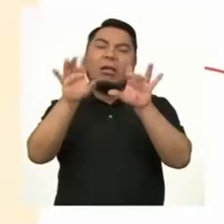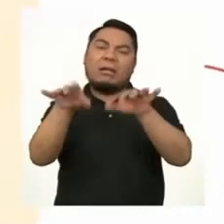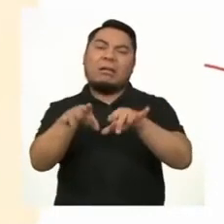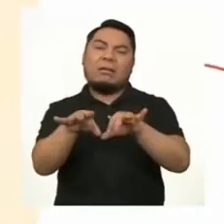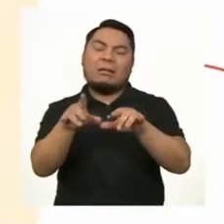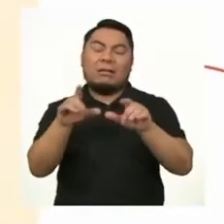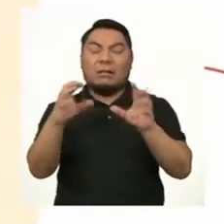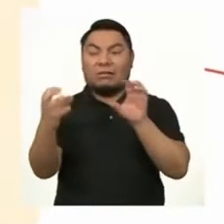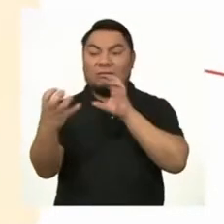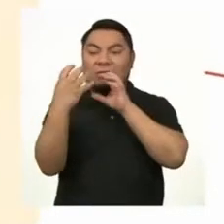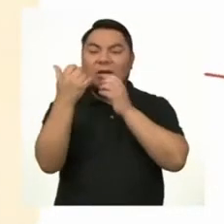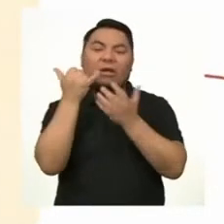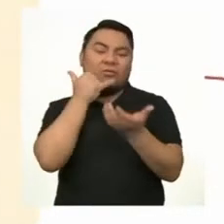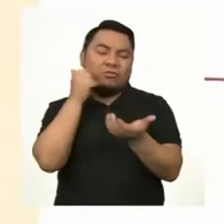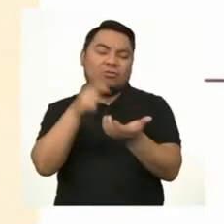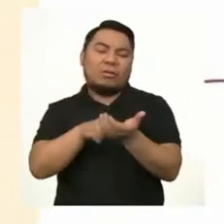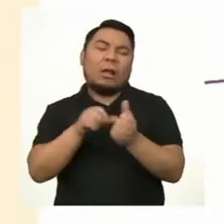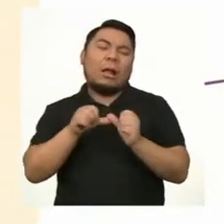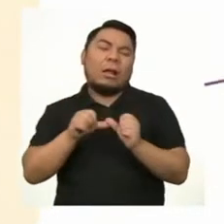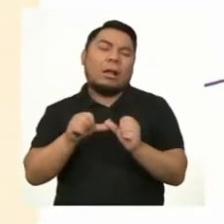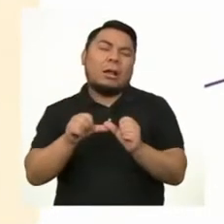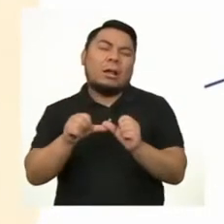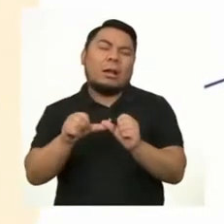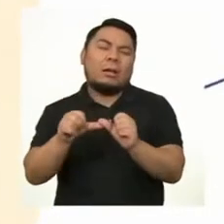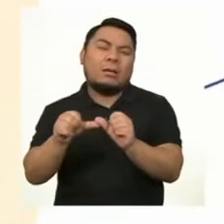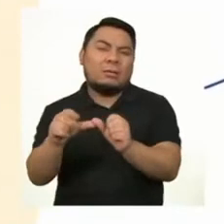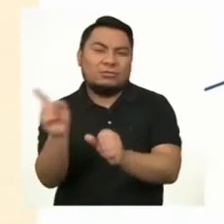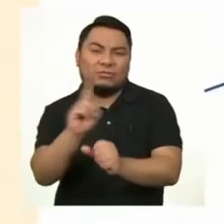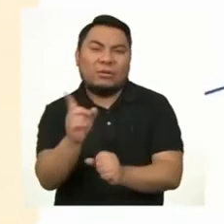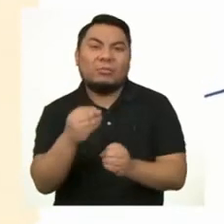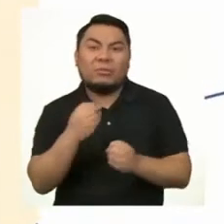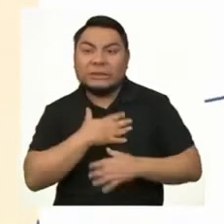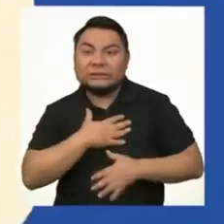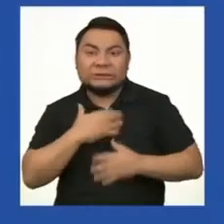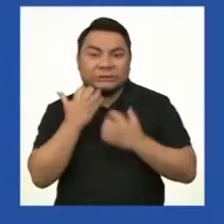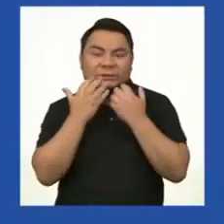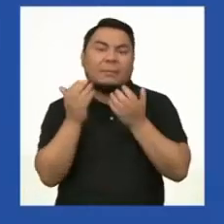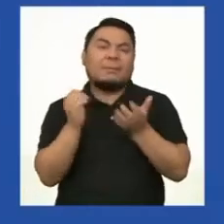nos puede hacer sentir aún más ansiosos.